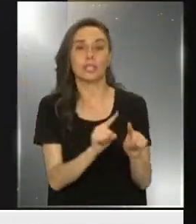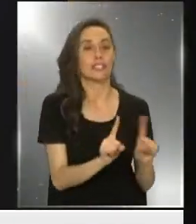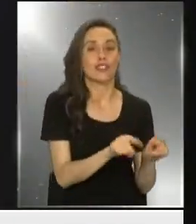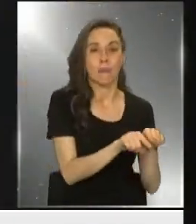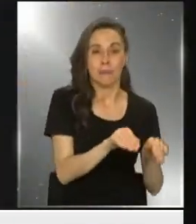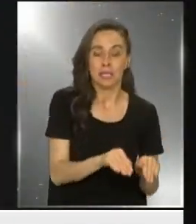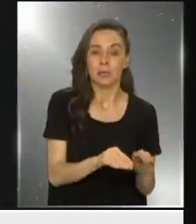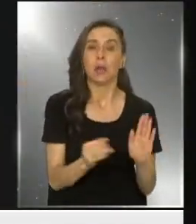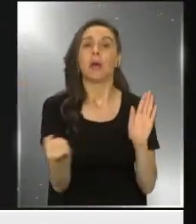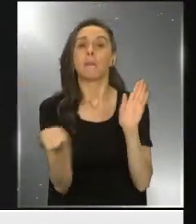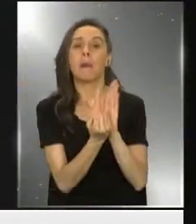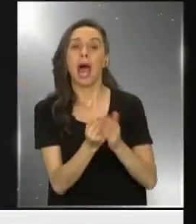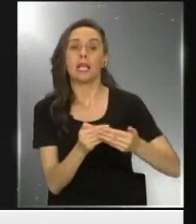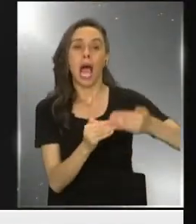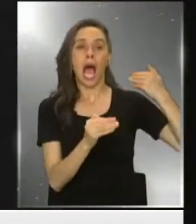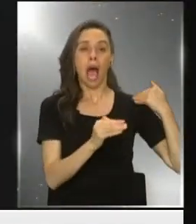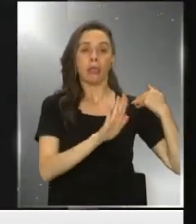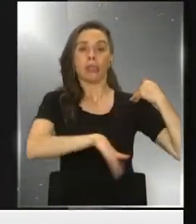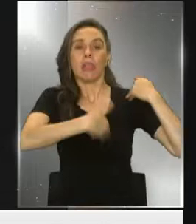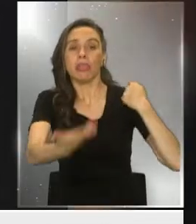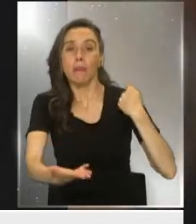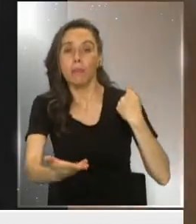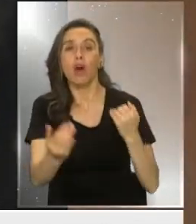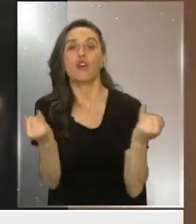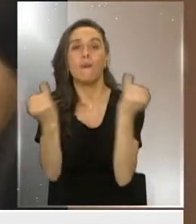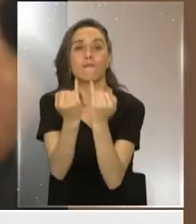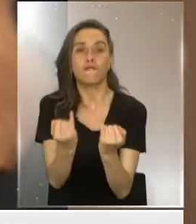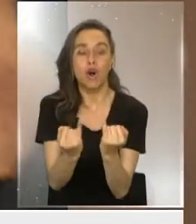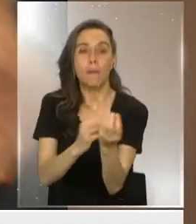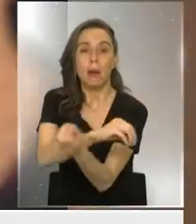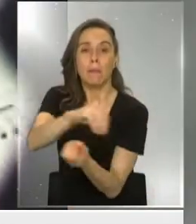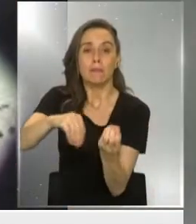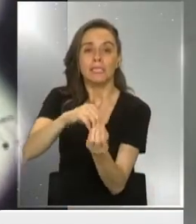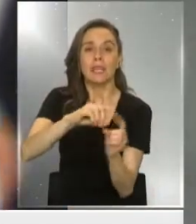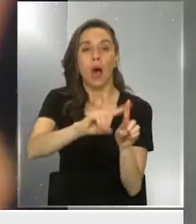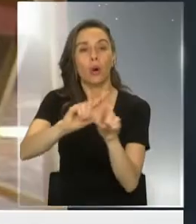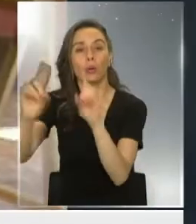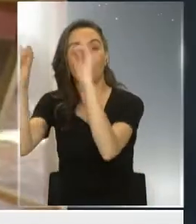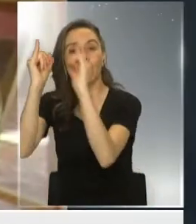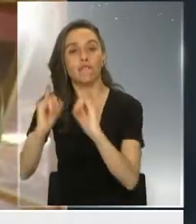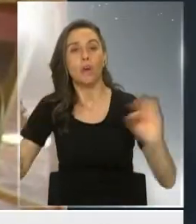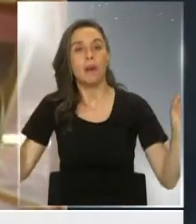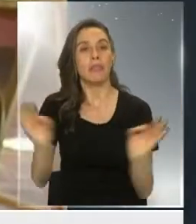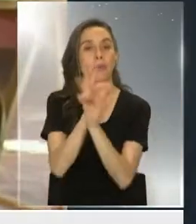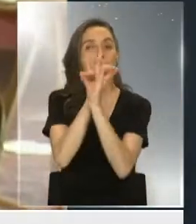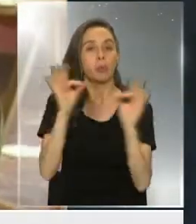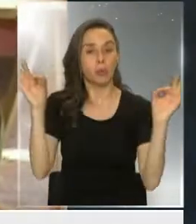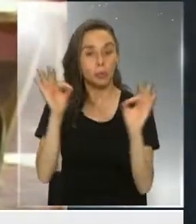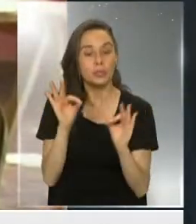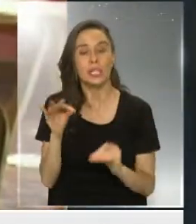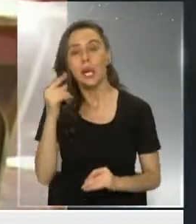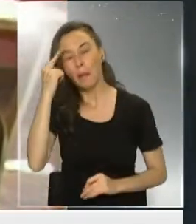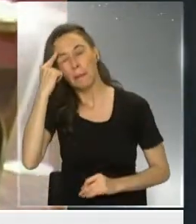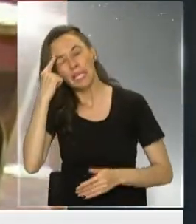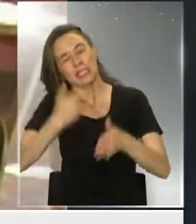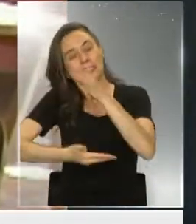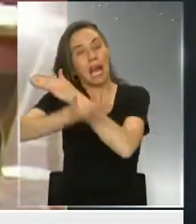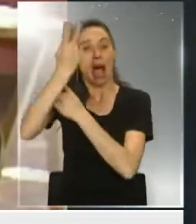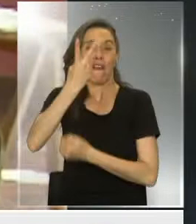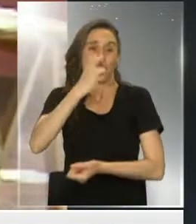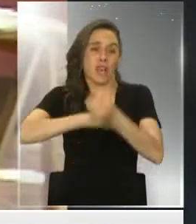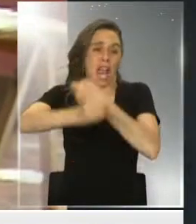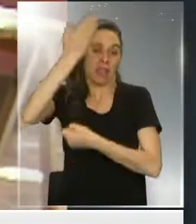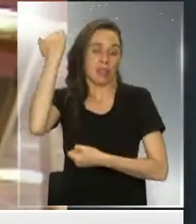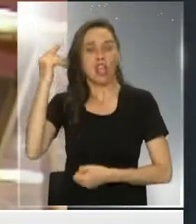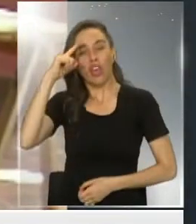un antes y un después en la forma y el proceso en la fusión de estilos musicales. Algo que de solo pensarlo en esos años resultaba